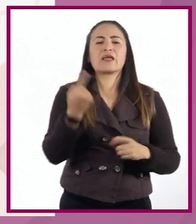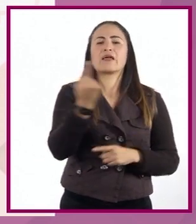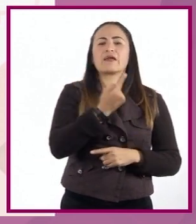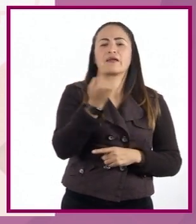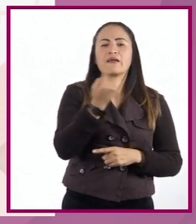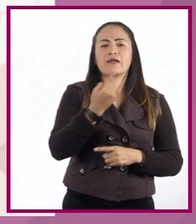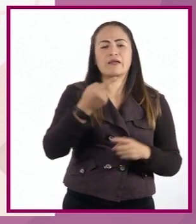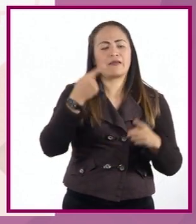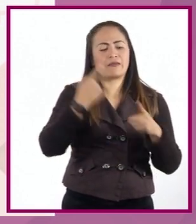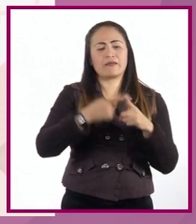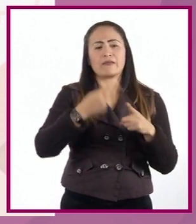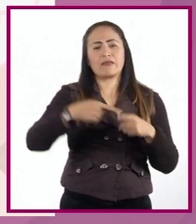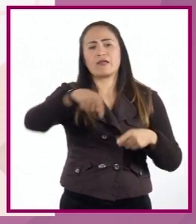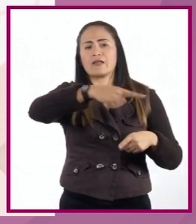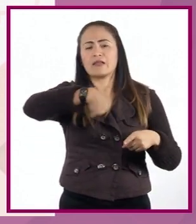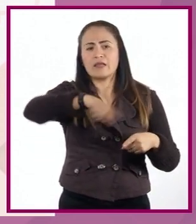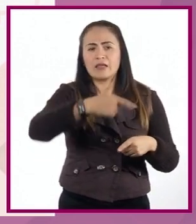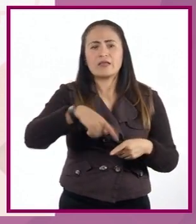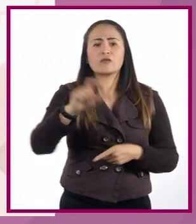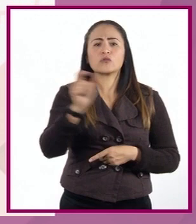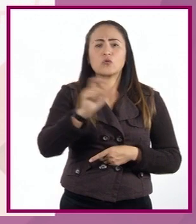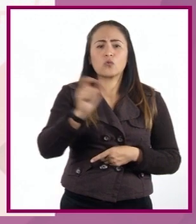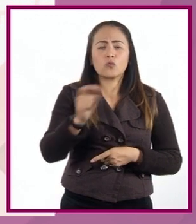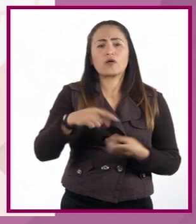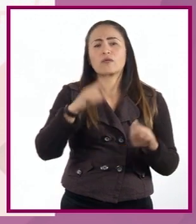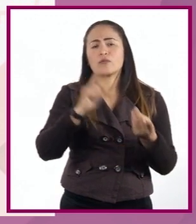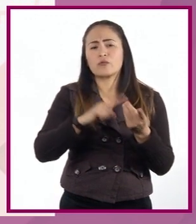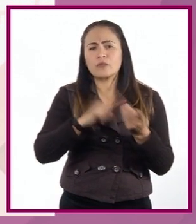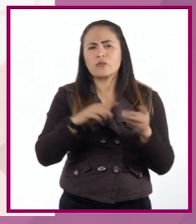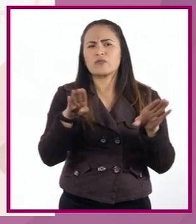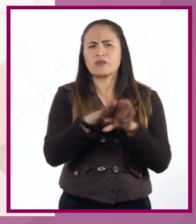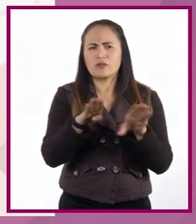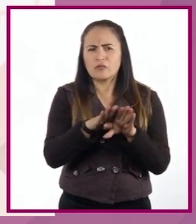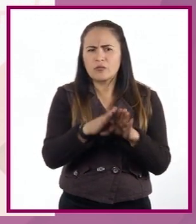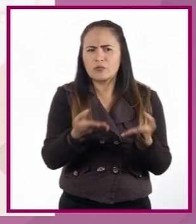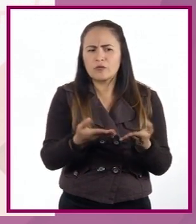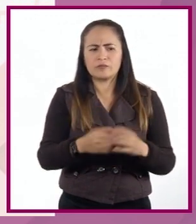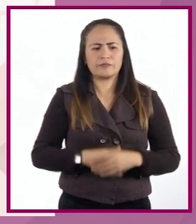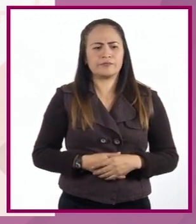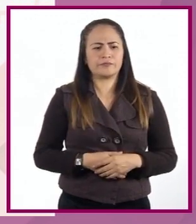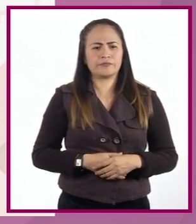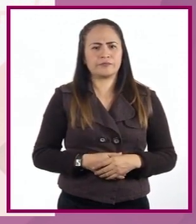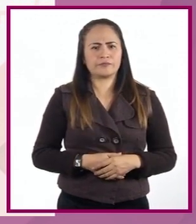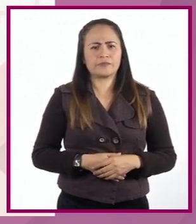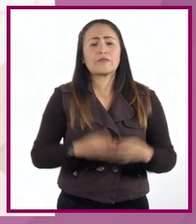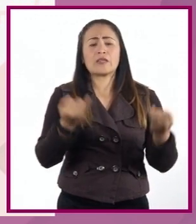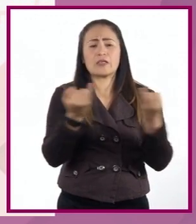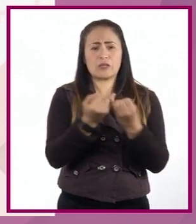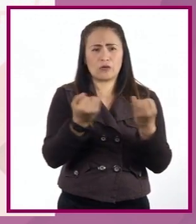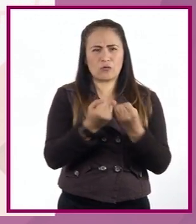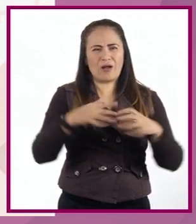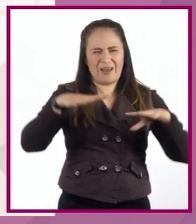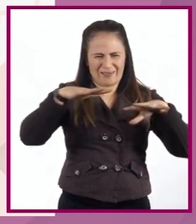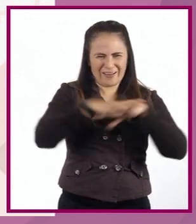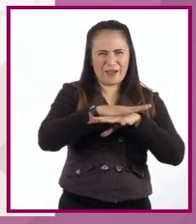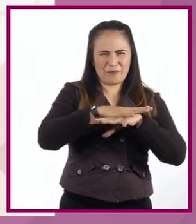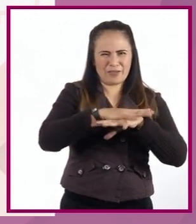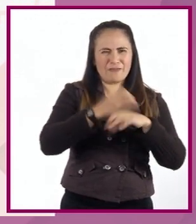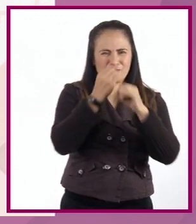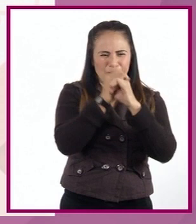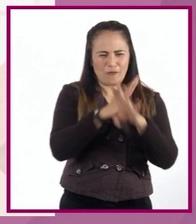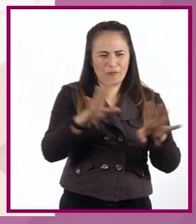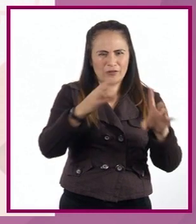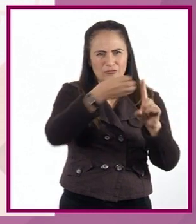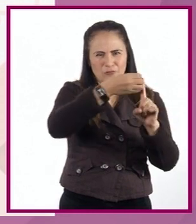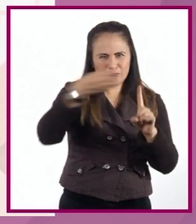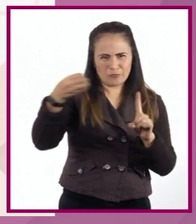¿Quién o quiénes? ¿Cuándo? ¿Dónde? ¿Cómo? Cambien de forma cronológica los datos que